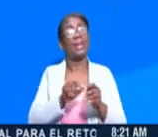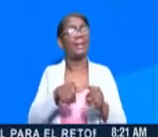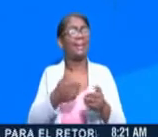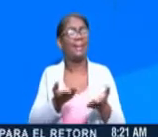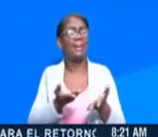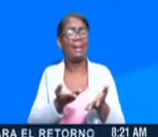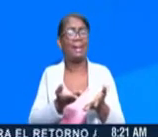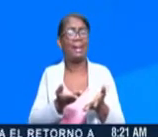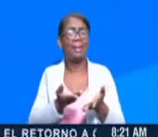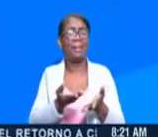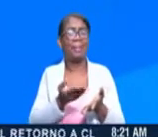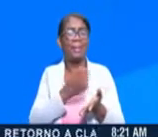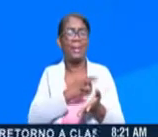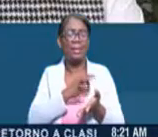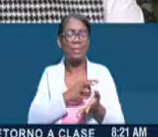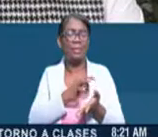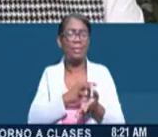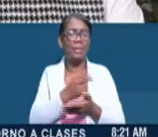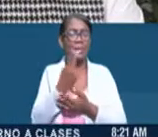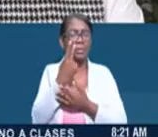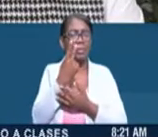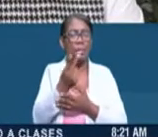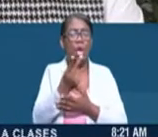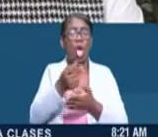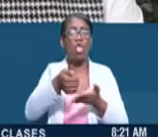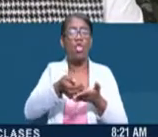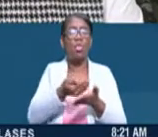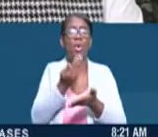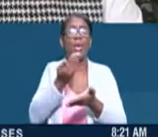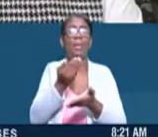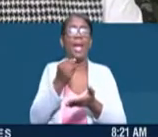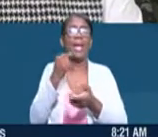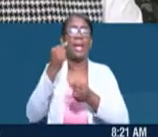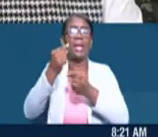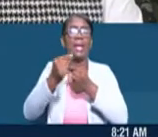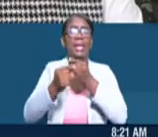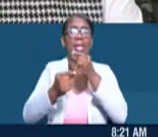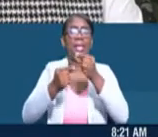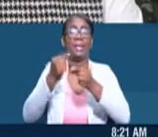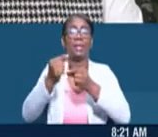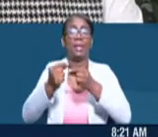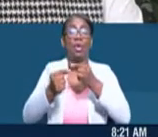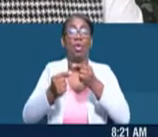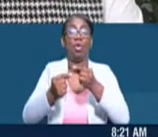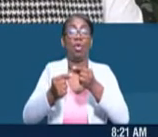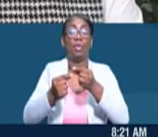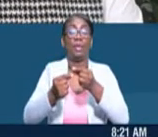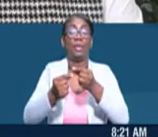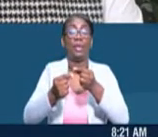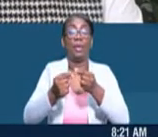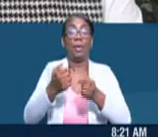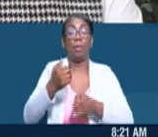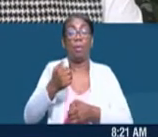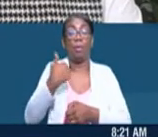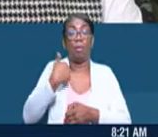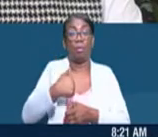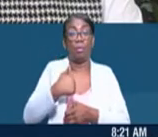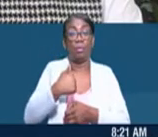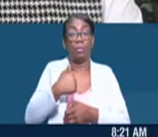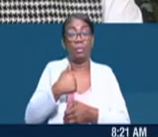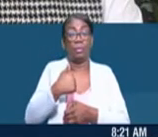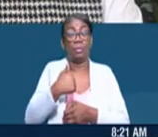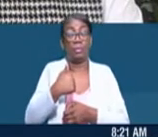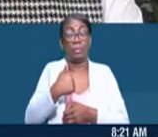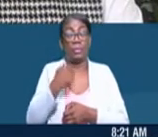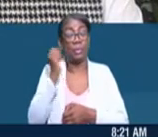ventajas tú podrías darle a esa nueva generación de ingresar al mundo de la pesca artesanal y